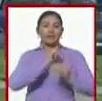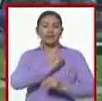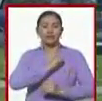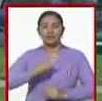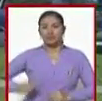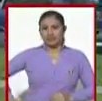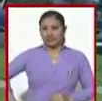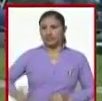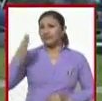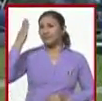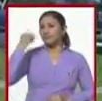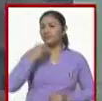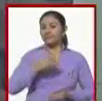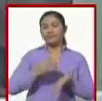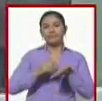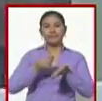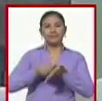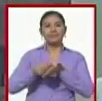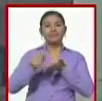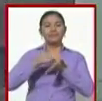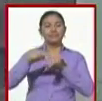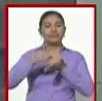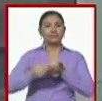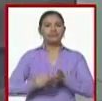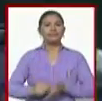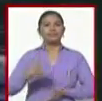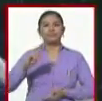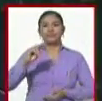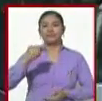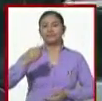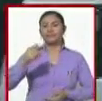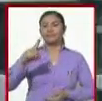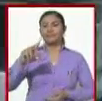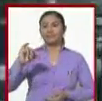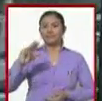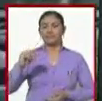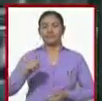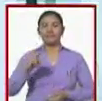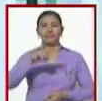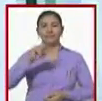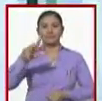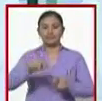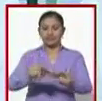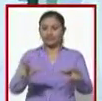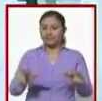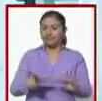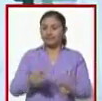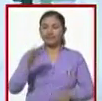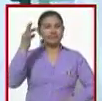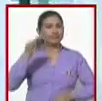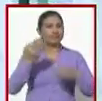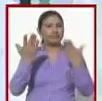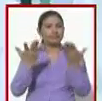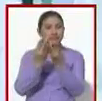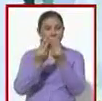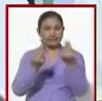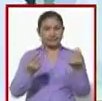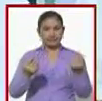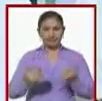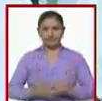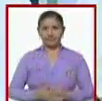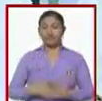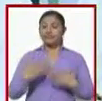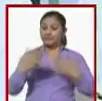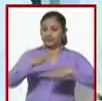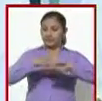cruceña, debido a que se les adeuda recursos por concepto de regalías a 23 municipios. Si es que hay una solución que